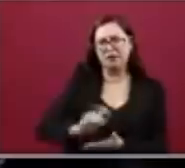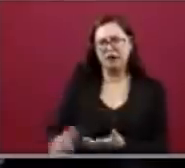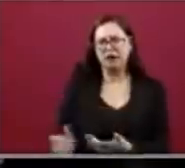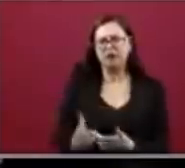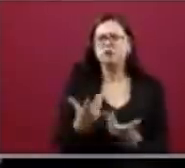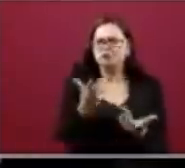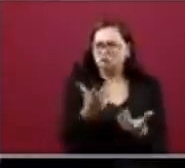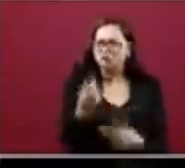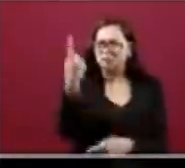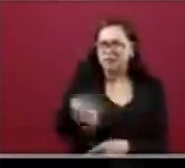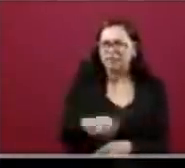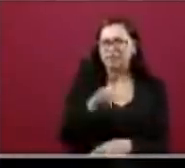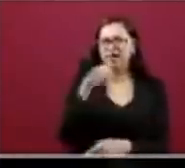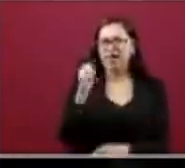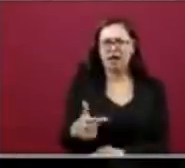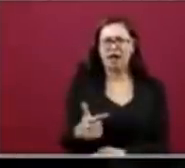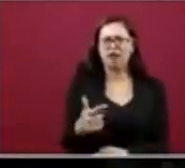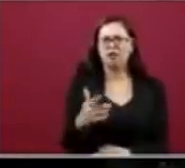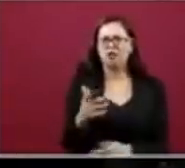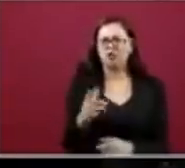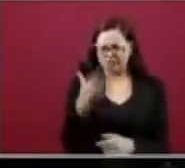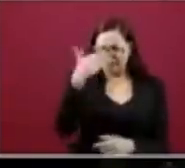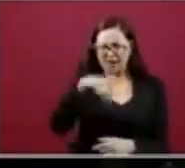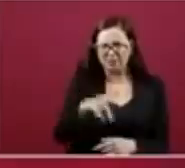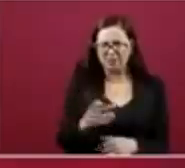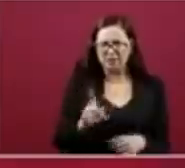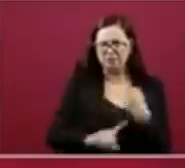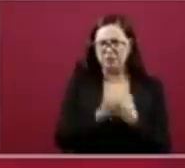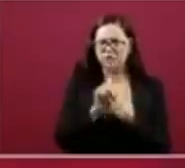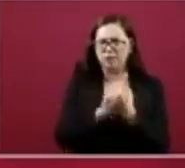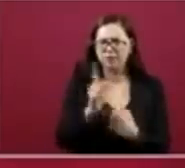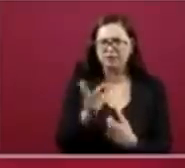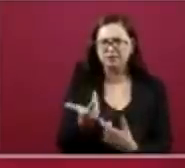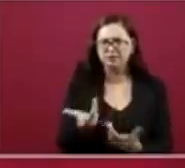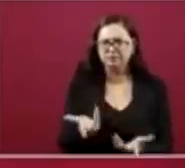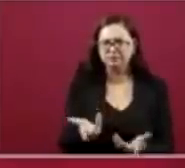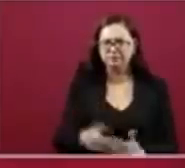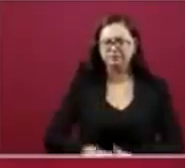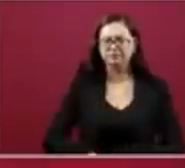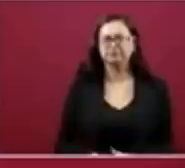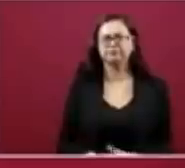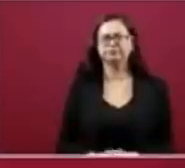girar alguna instrucción o sabía usted de esta situación? Bueno, sobre